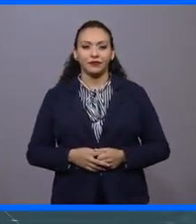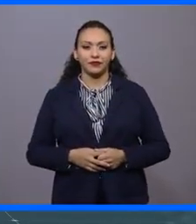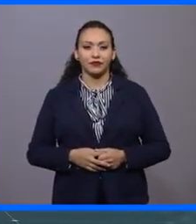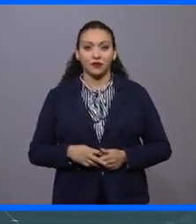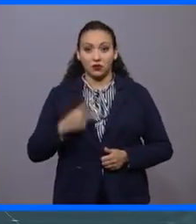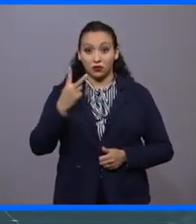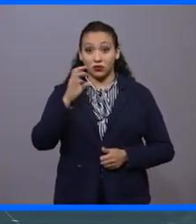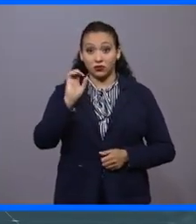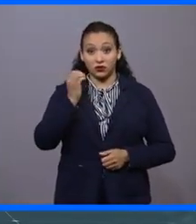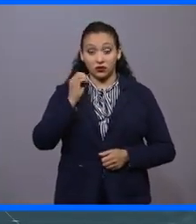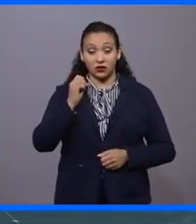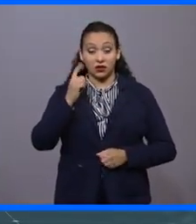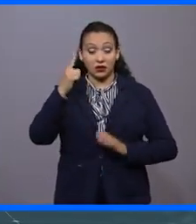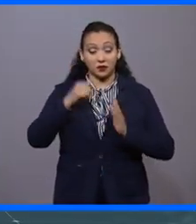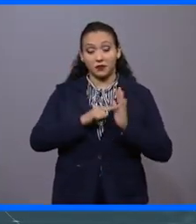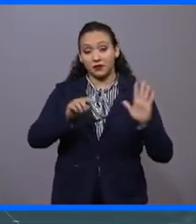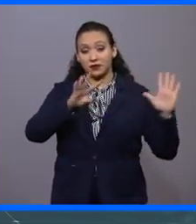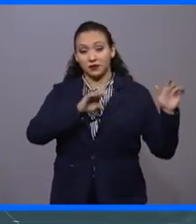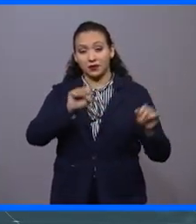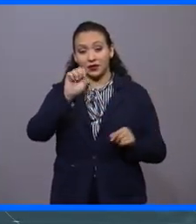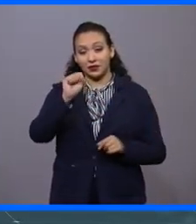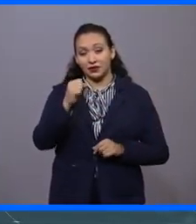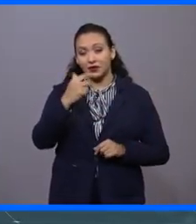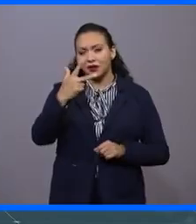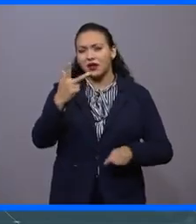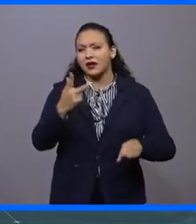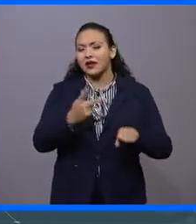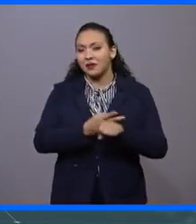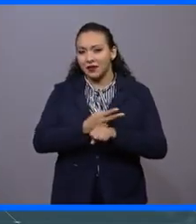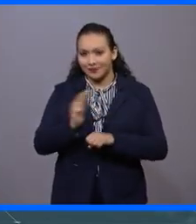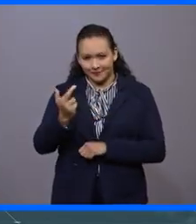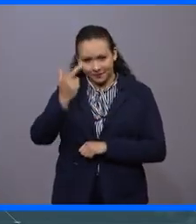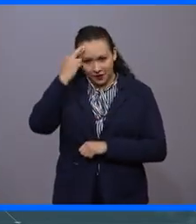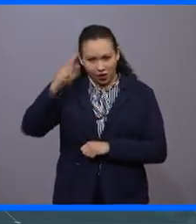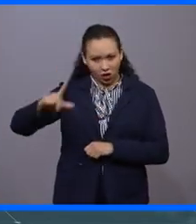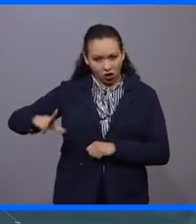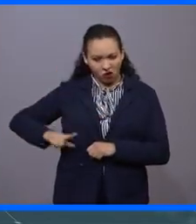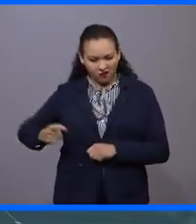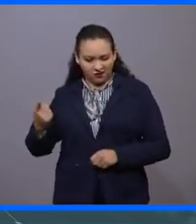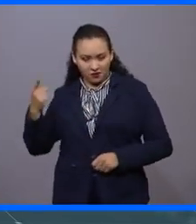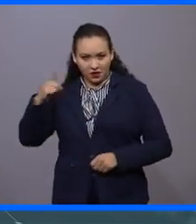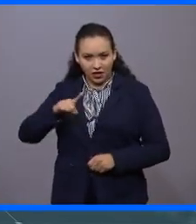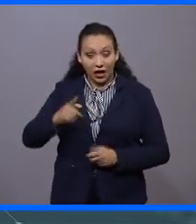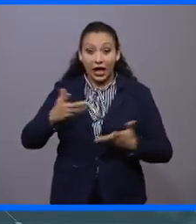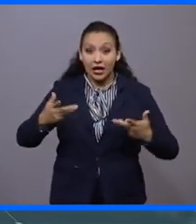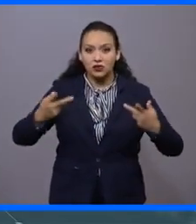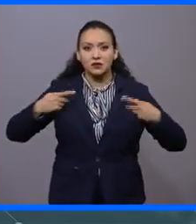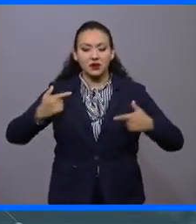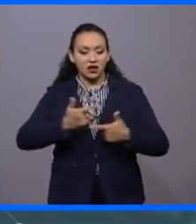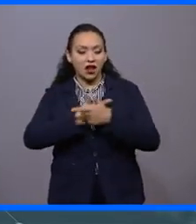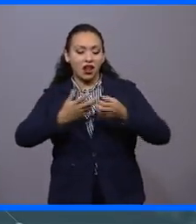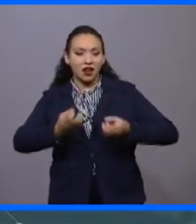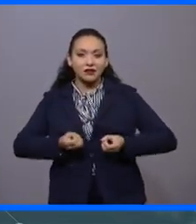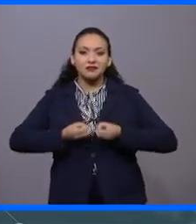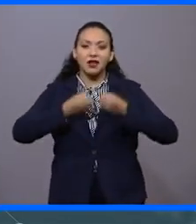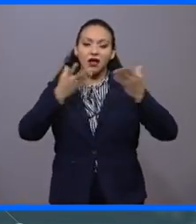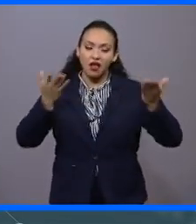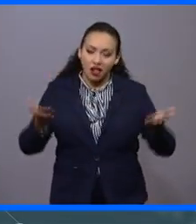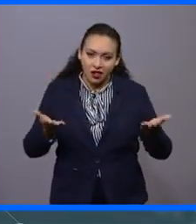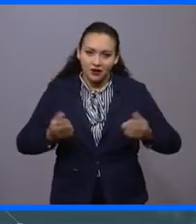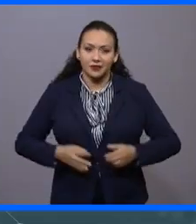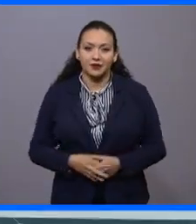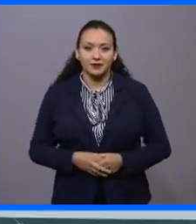2 de octubre del 68 visibilizó el autoritarismo e impulsó la libertad de expresión, aseguró la